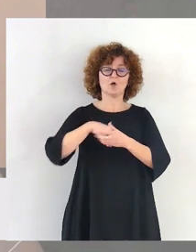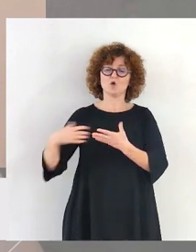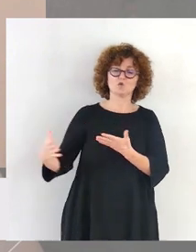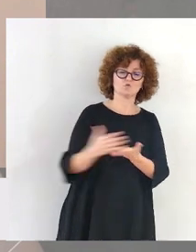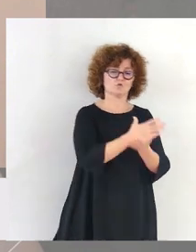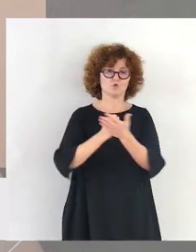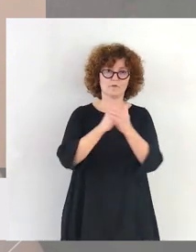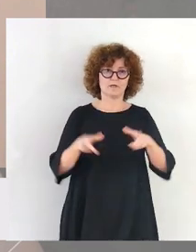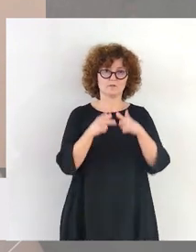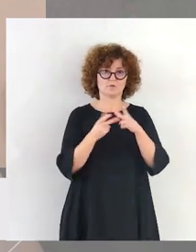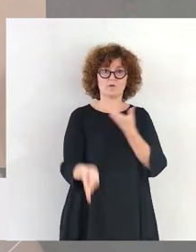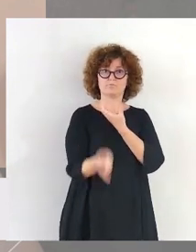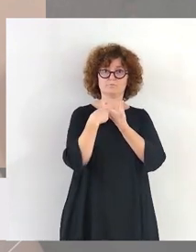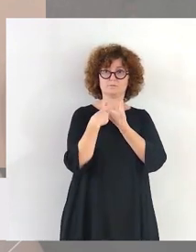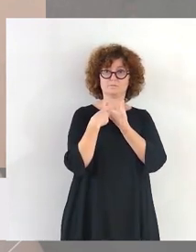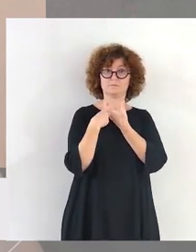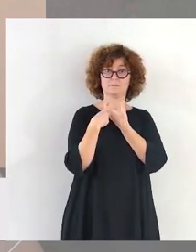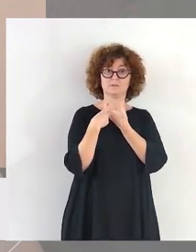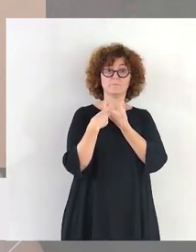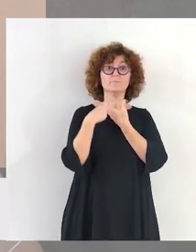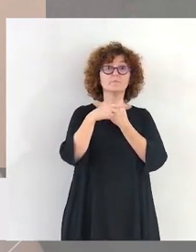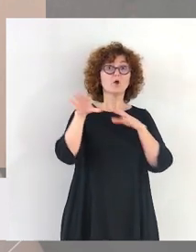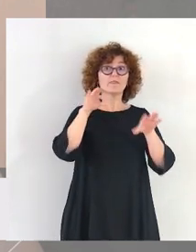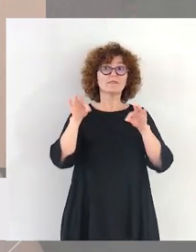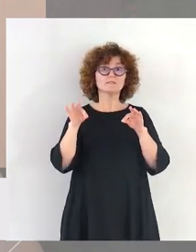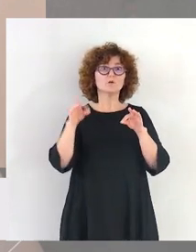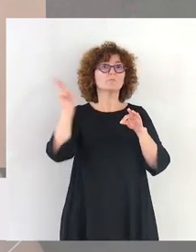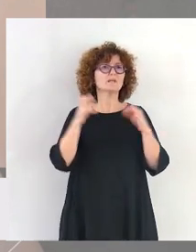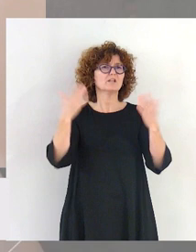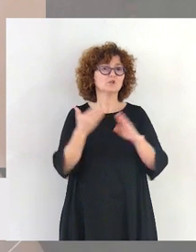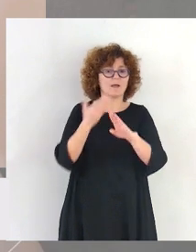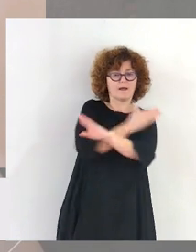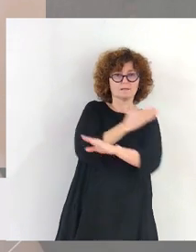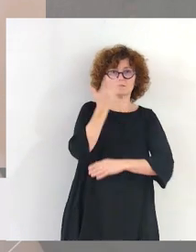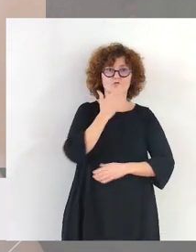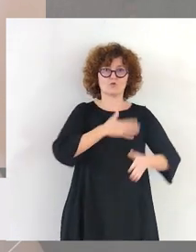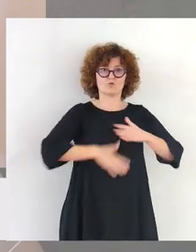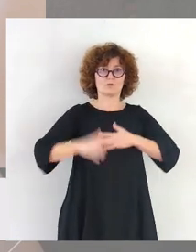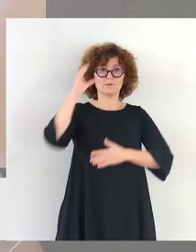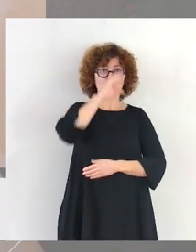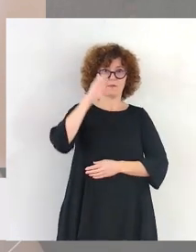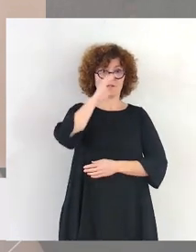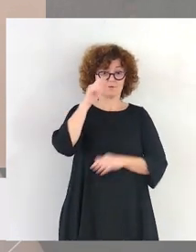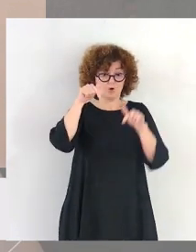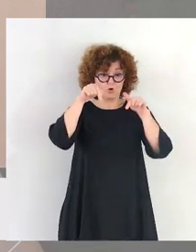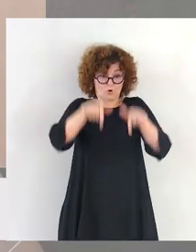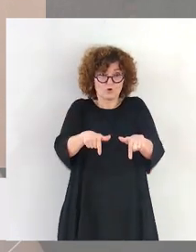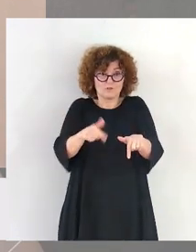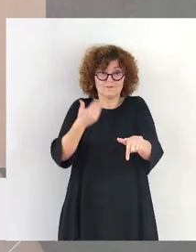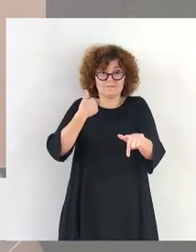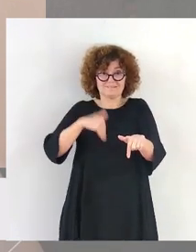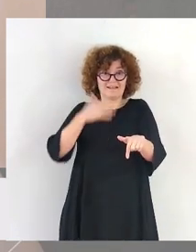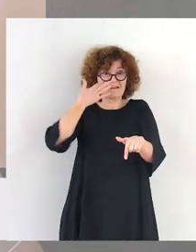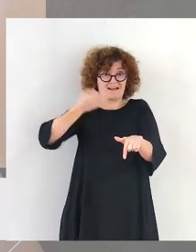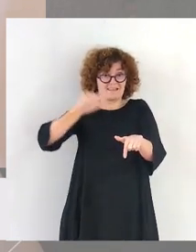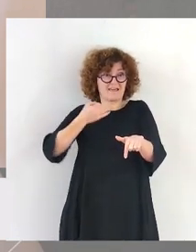sociedad basando nuestras decisiones en el conocimiento científico en el conocimiento que ya hoy forma parte de nuestra